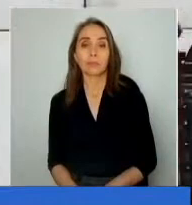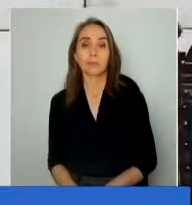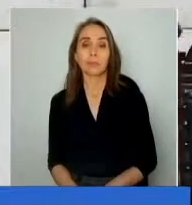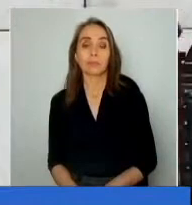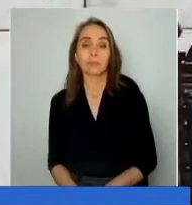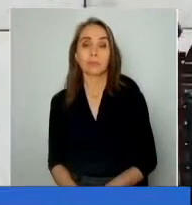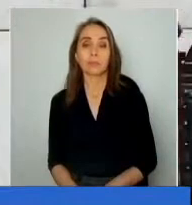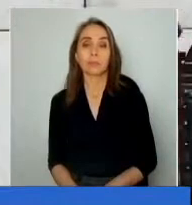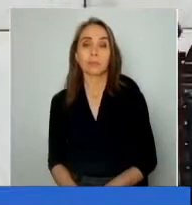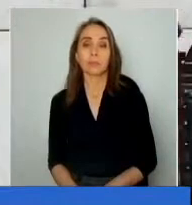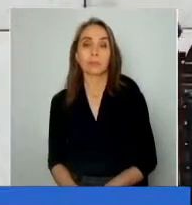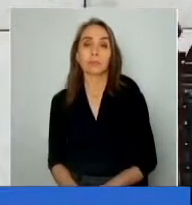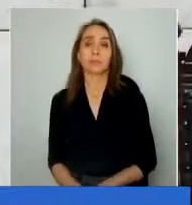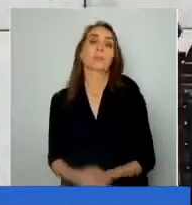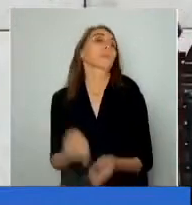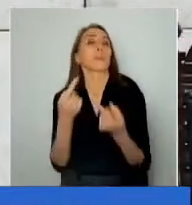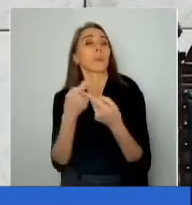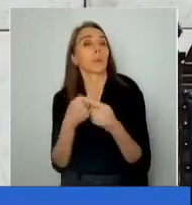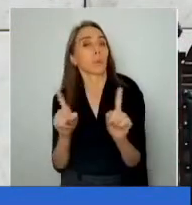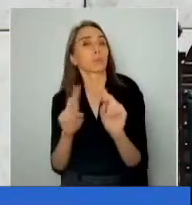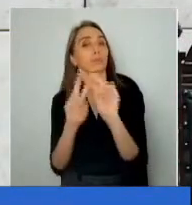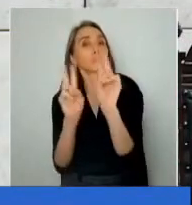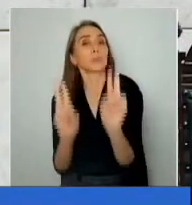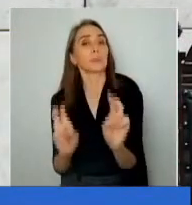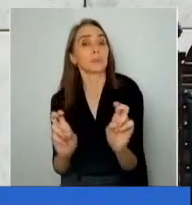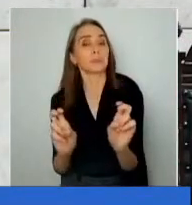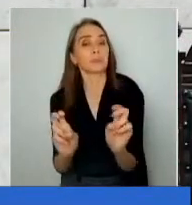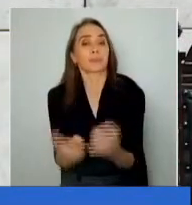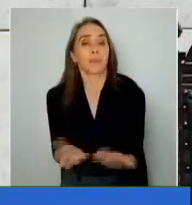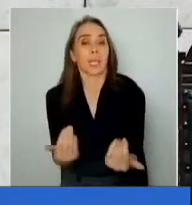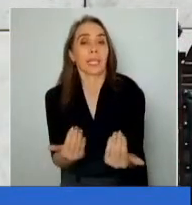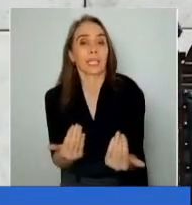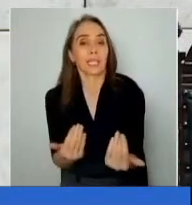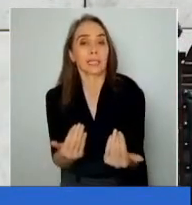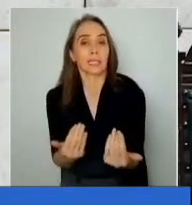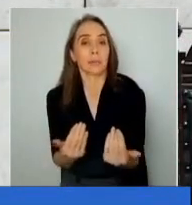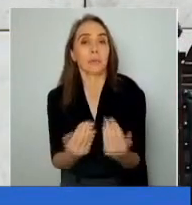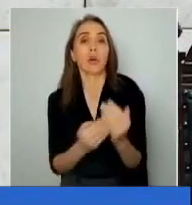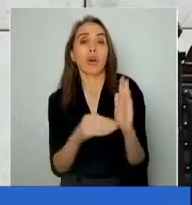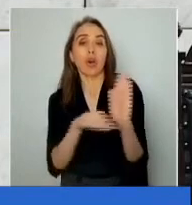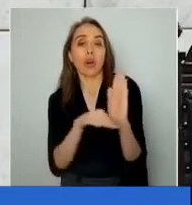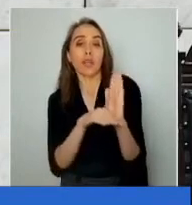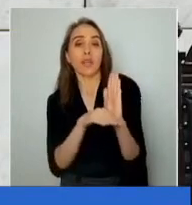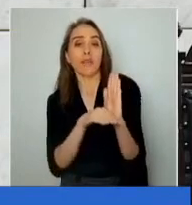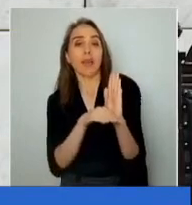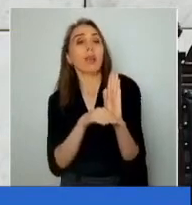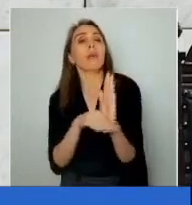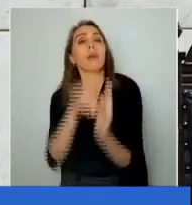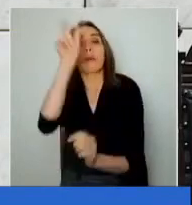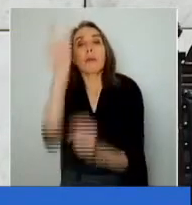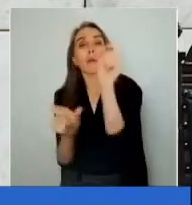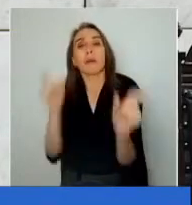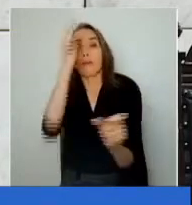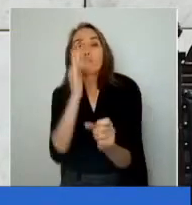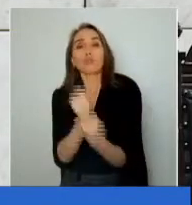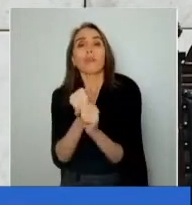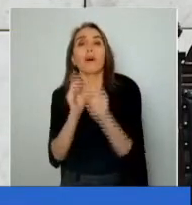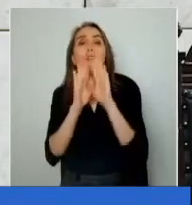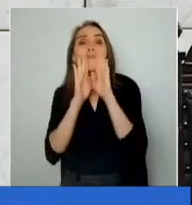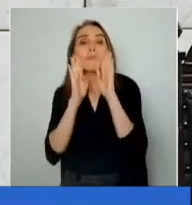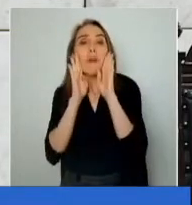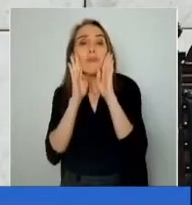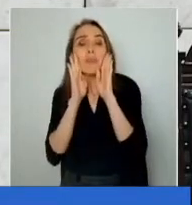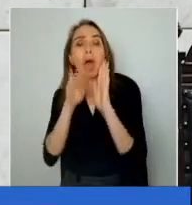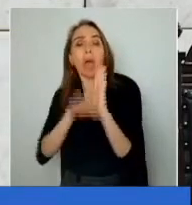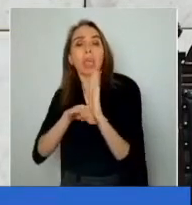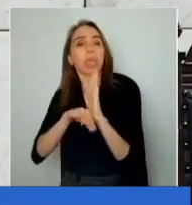Por otra parte necesitamos Elevar los estándares de provida la ciudadanía está vigilante de nuestro actuar y